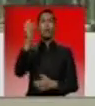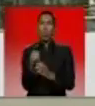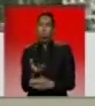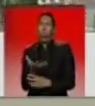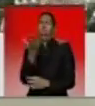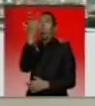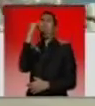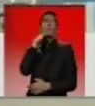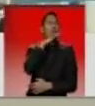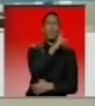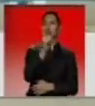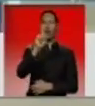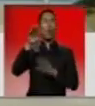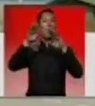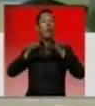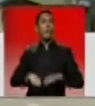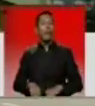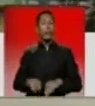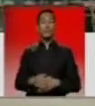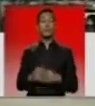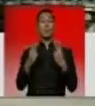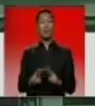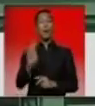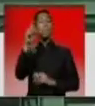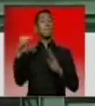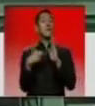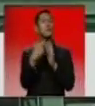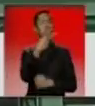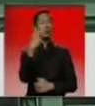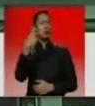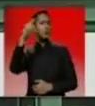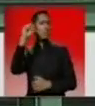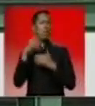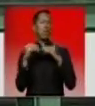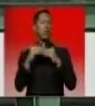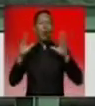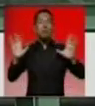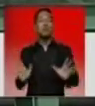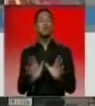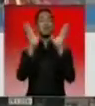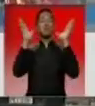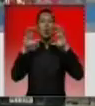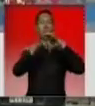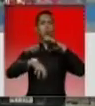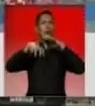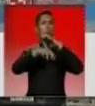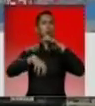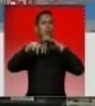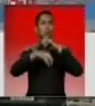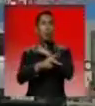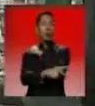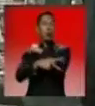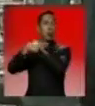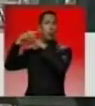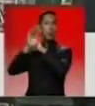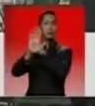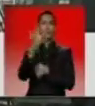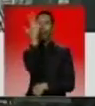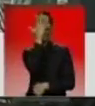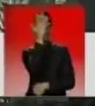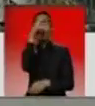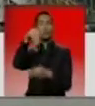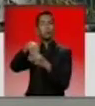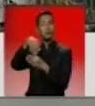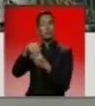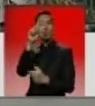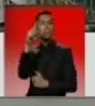finalizar, justificaron la inversión de más de 1.200 millones de dólares para repotenciar la refinería de Esmeraldas, pues dijeron que permite ahorrar más de